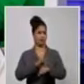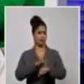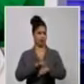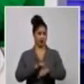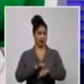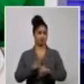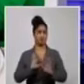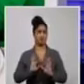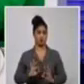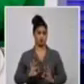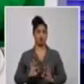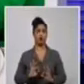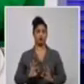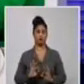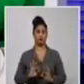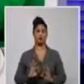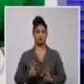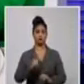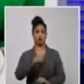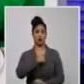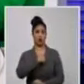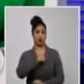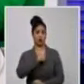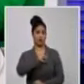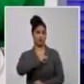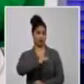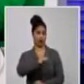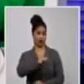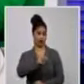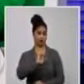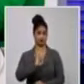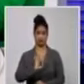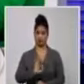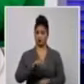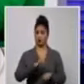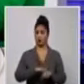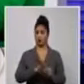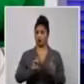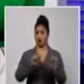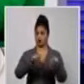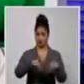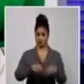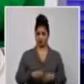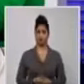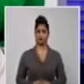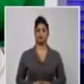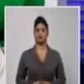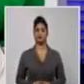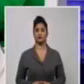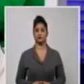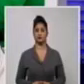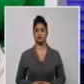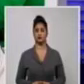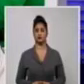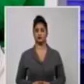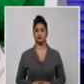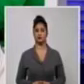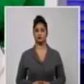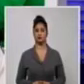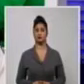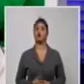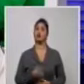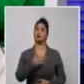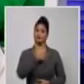shock séptico y una insuficiencia respiratoria que desgraciadamente y